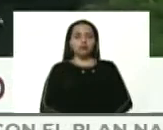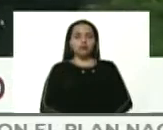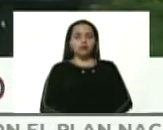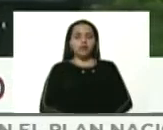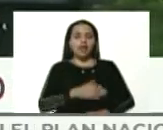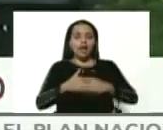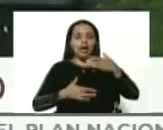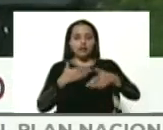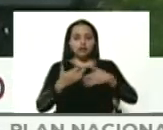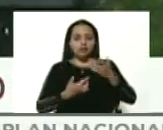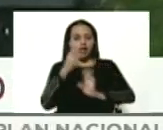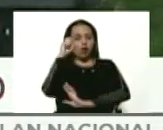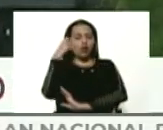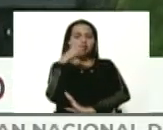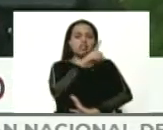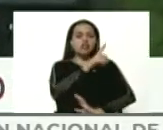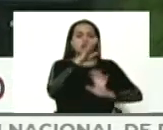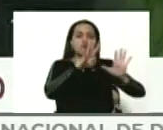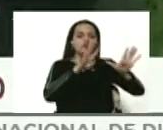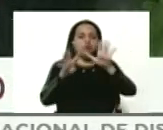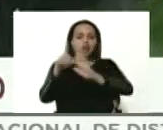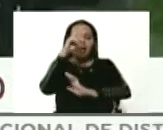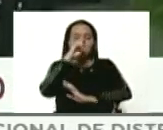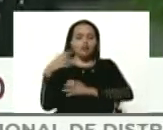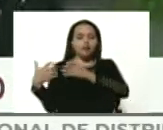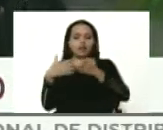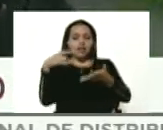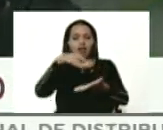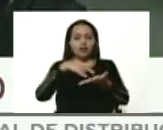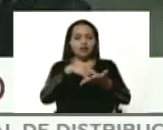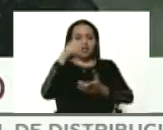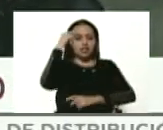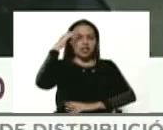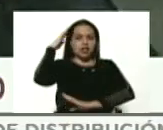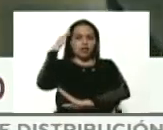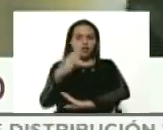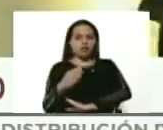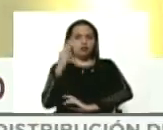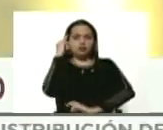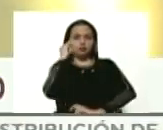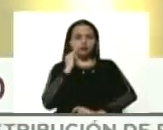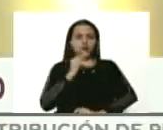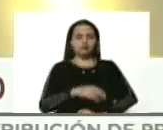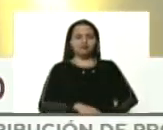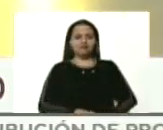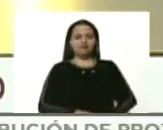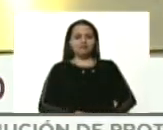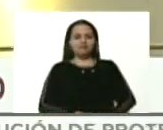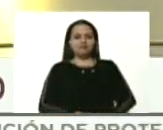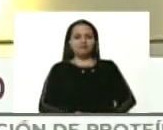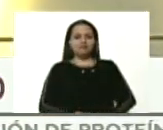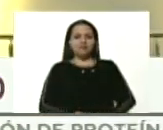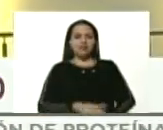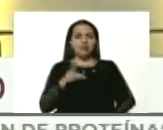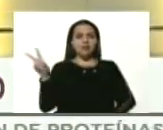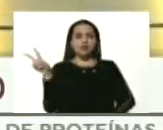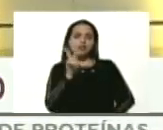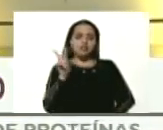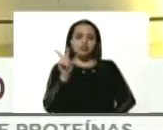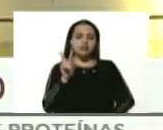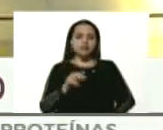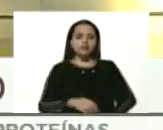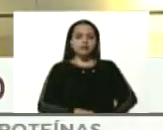199º aniversario de la Batalla de Carabobo y Día del Ejército Bolivariano. La República Bolivariana de